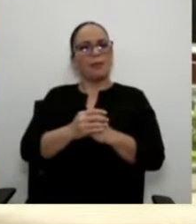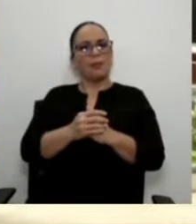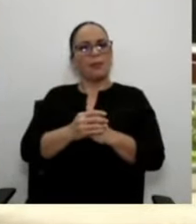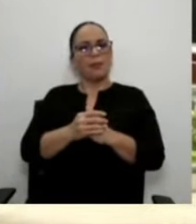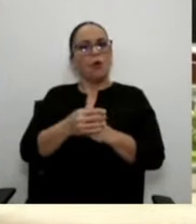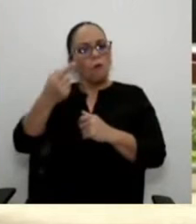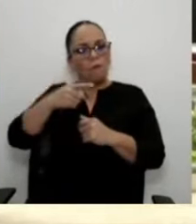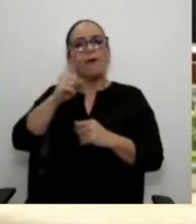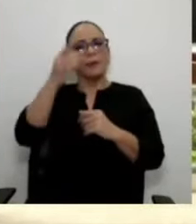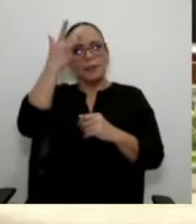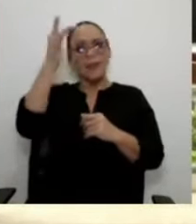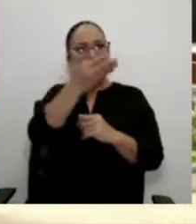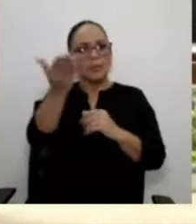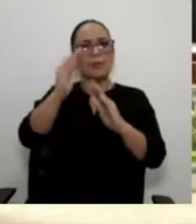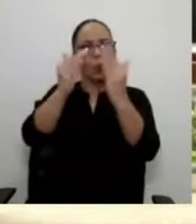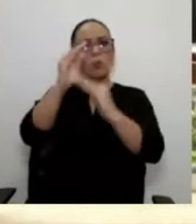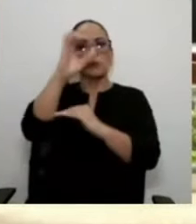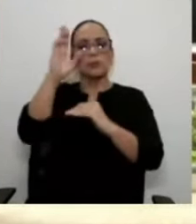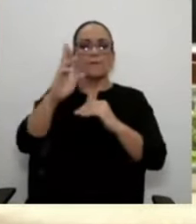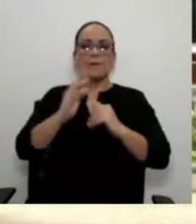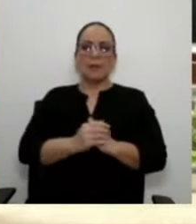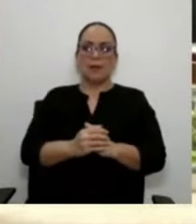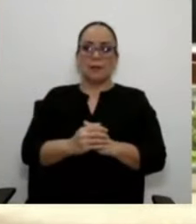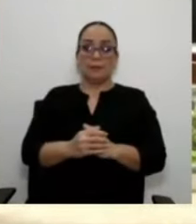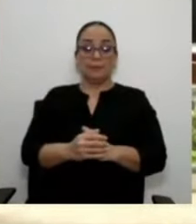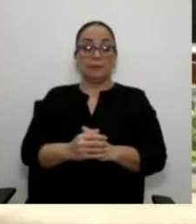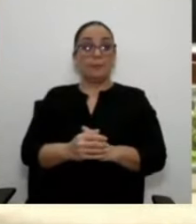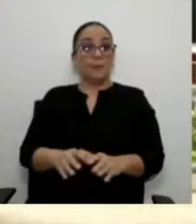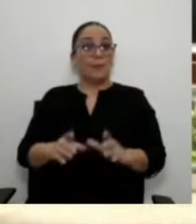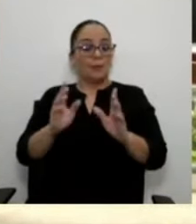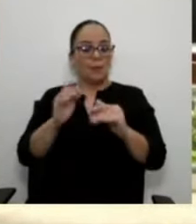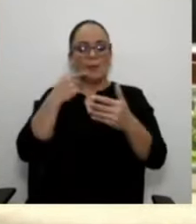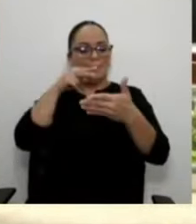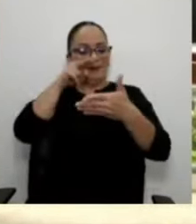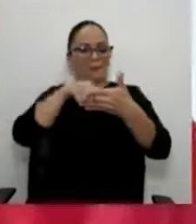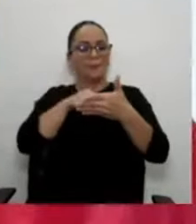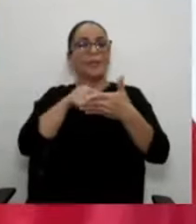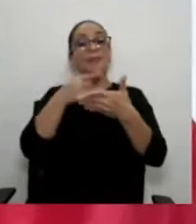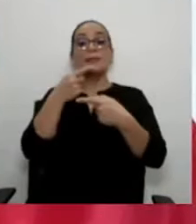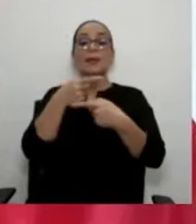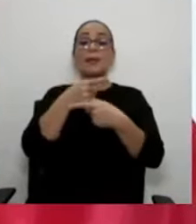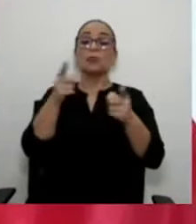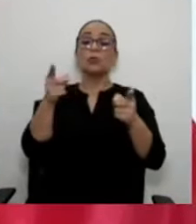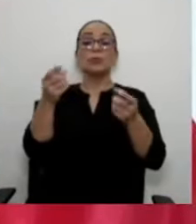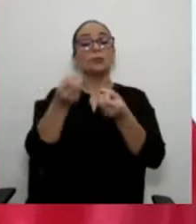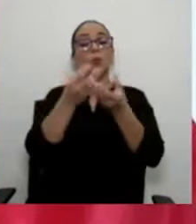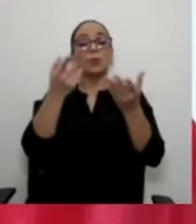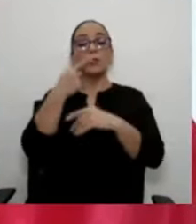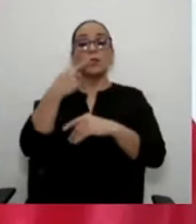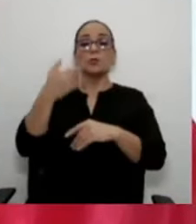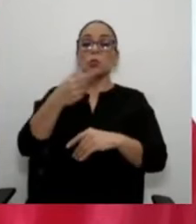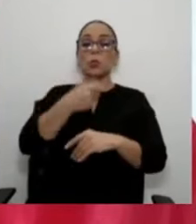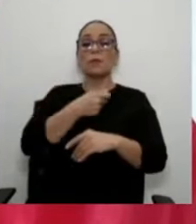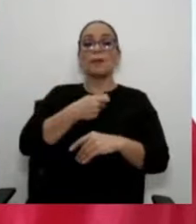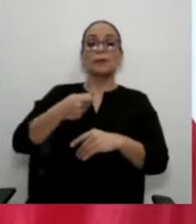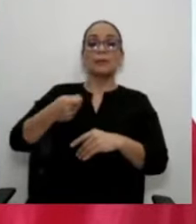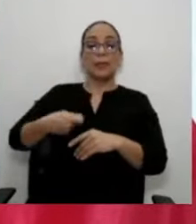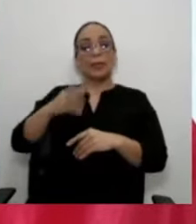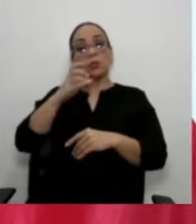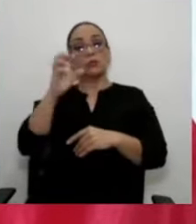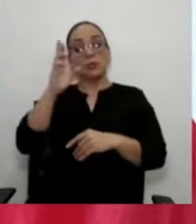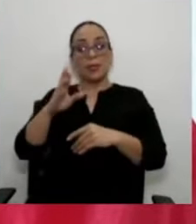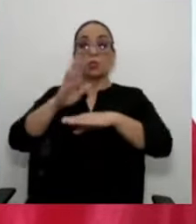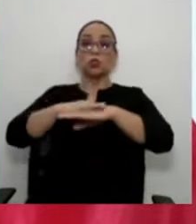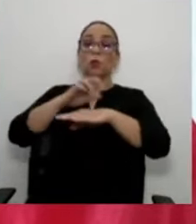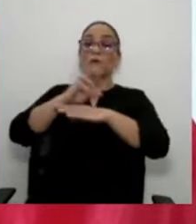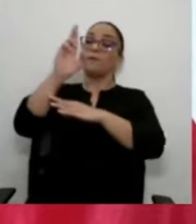Costa Rica. Sino porque las declaraciones públicas hechas por el señor presidente de la República sobre los rectores,